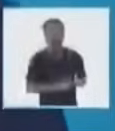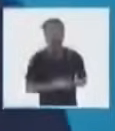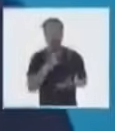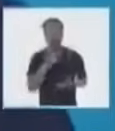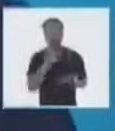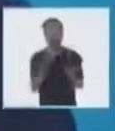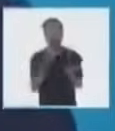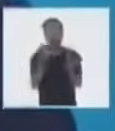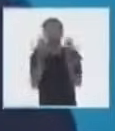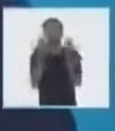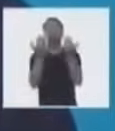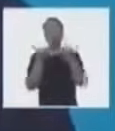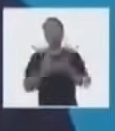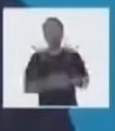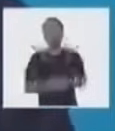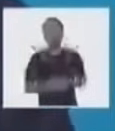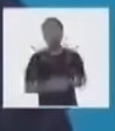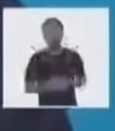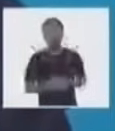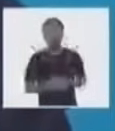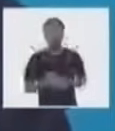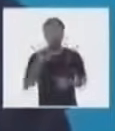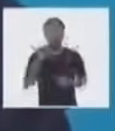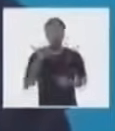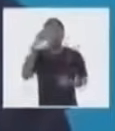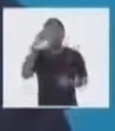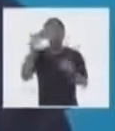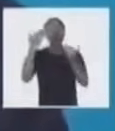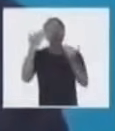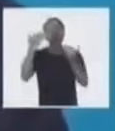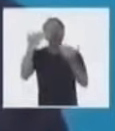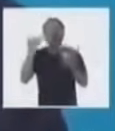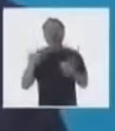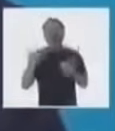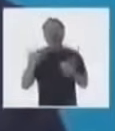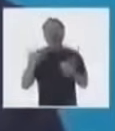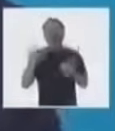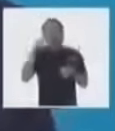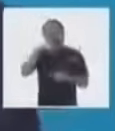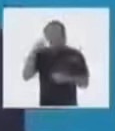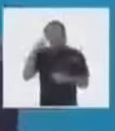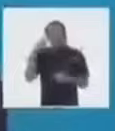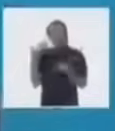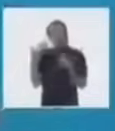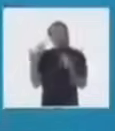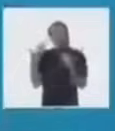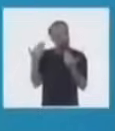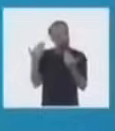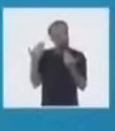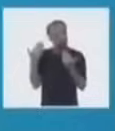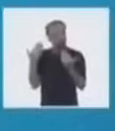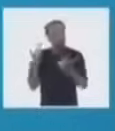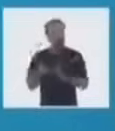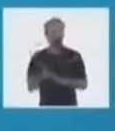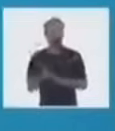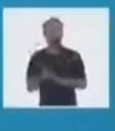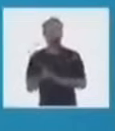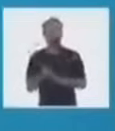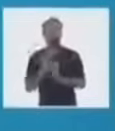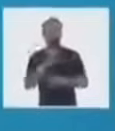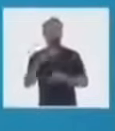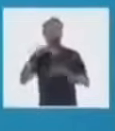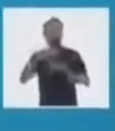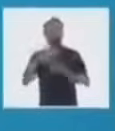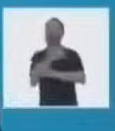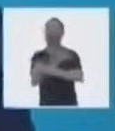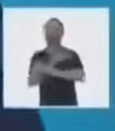Si Macri acaba de consagrarse jefe de gobierno. Pero el proyecto que decía Larreta, el que el embajador de Estados Unidos, Mark Stanley, le dijo, juntá el